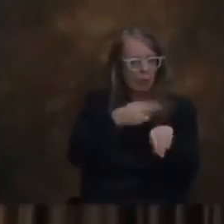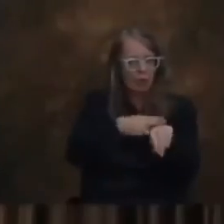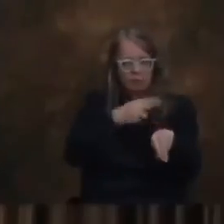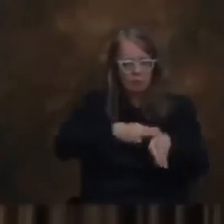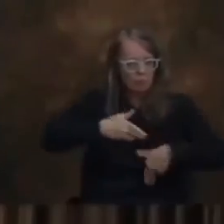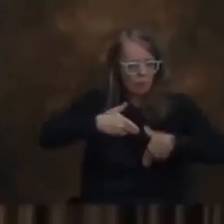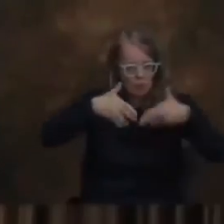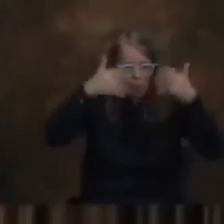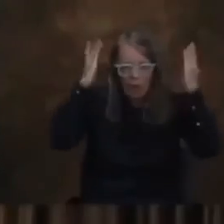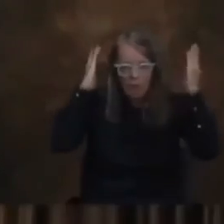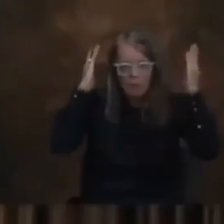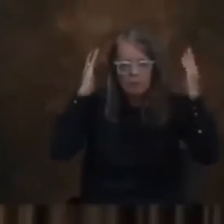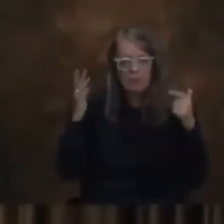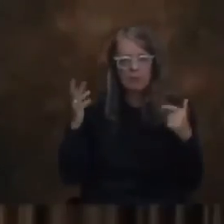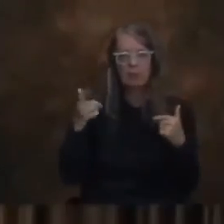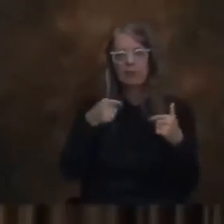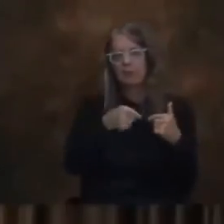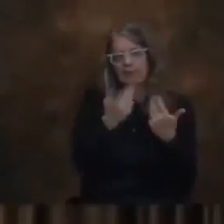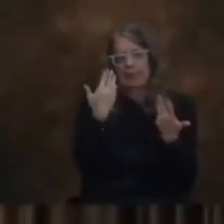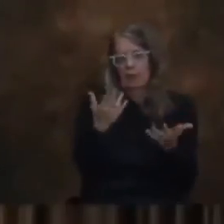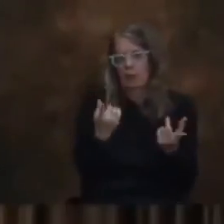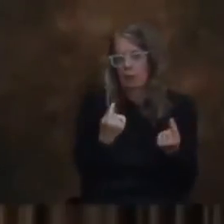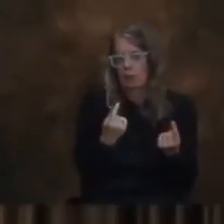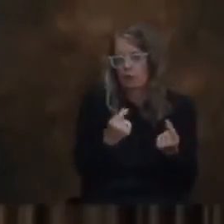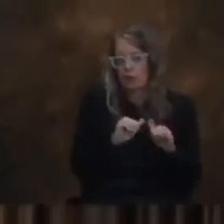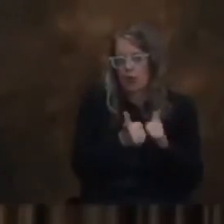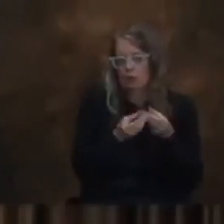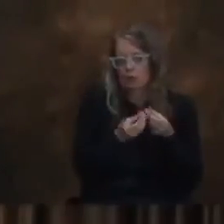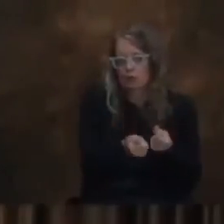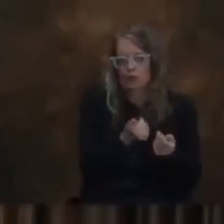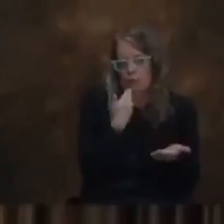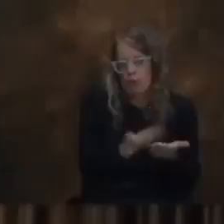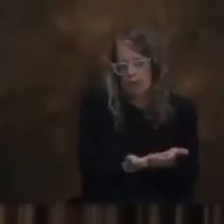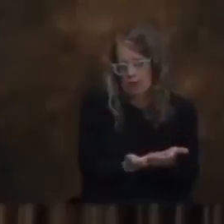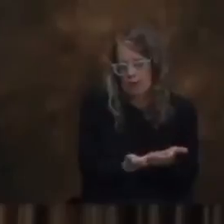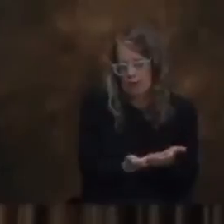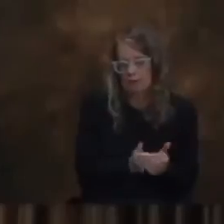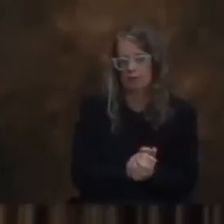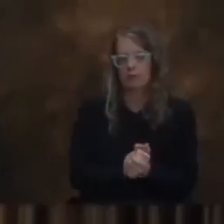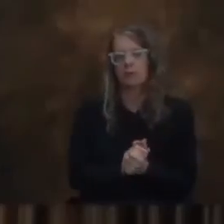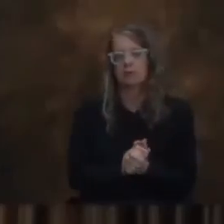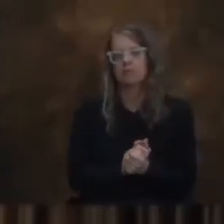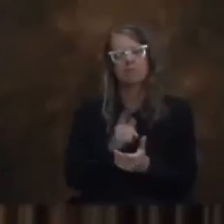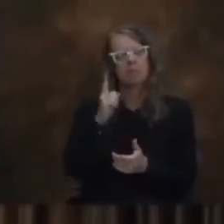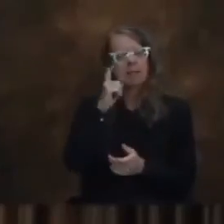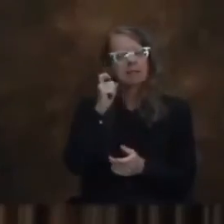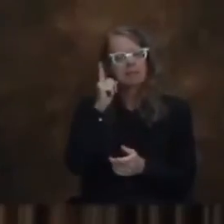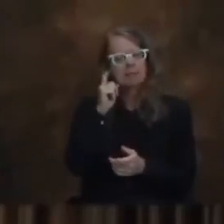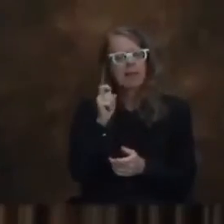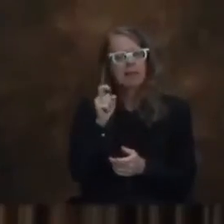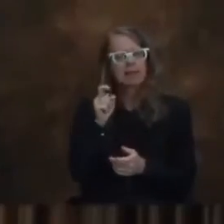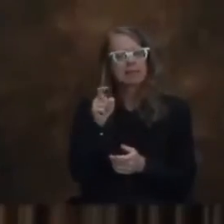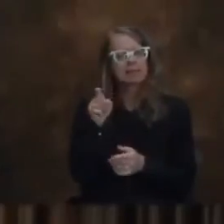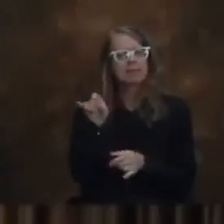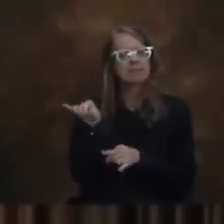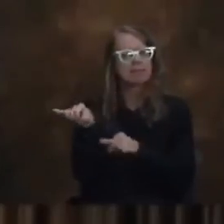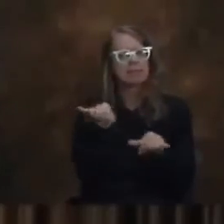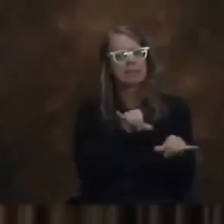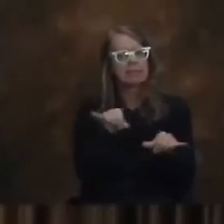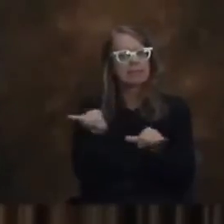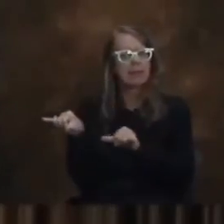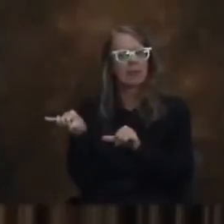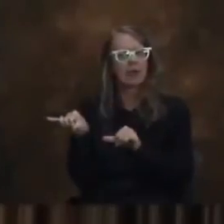manejarlo bien yo creo que vamos a estar en situación similar para pacientes hospitalizados